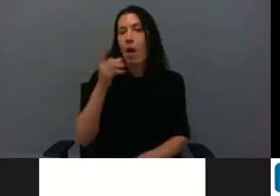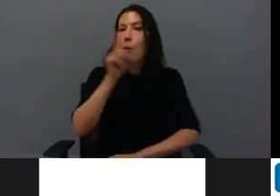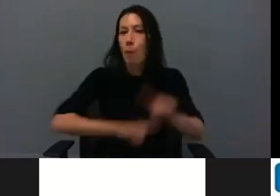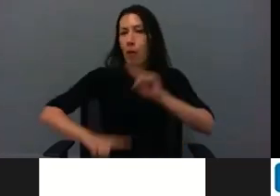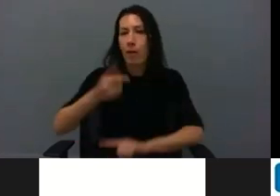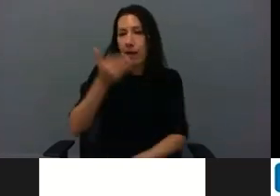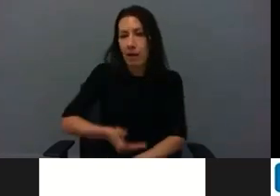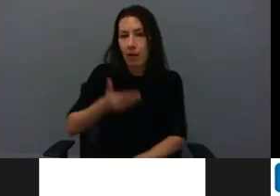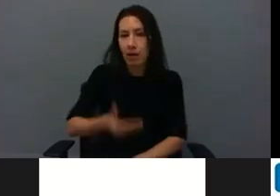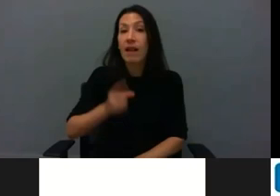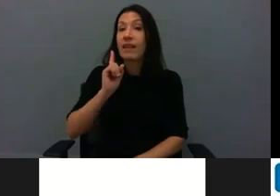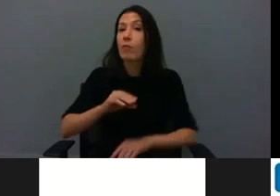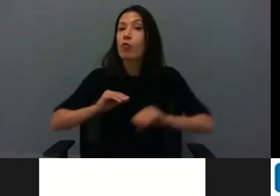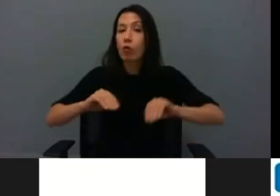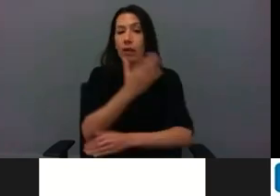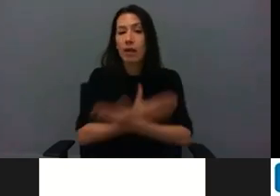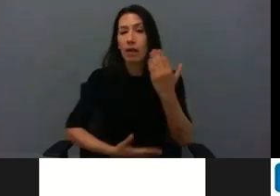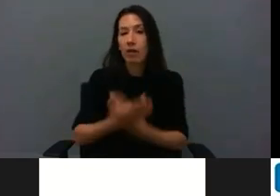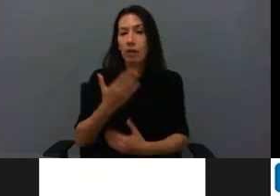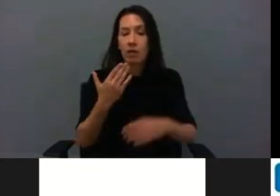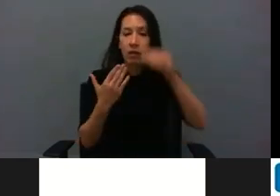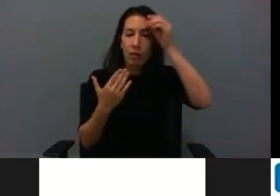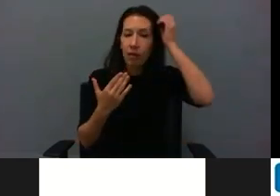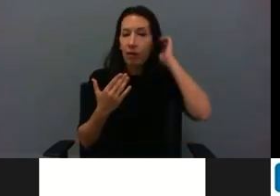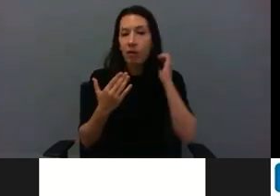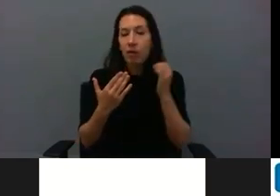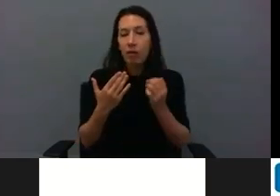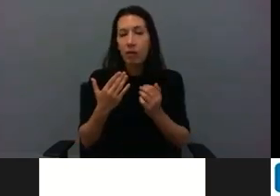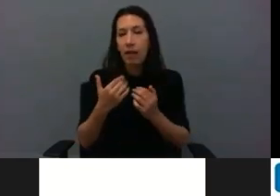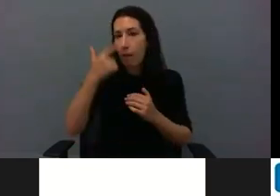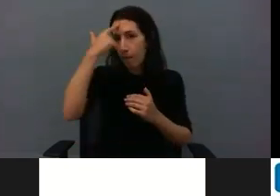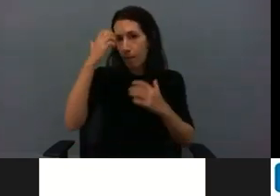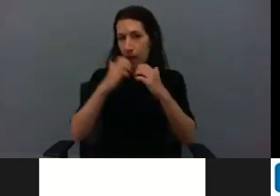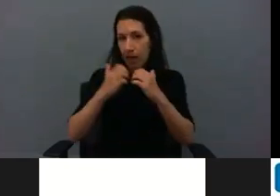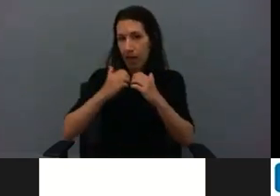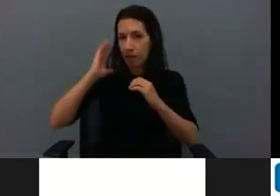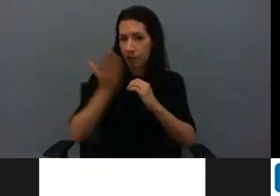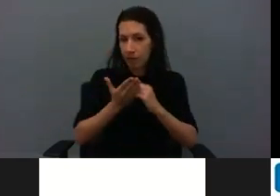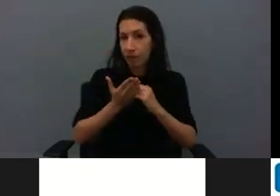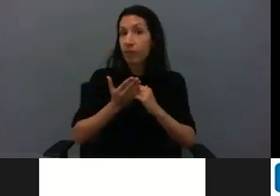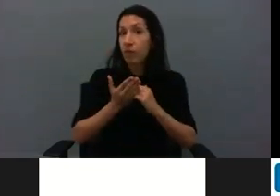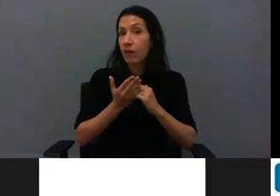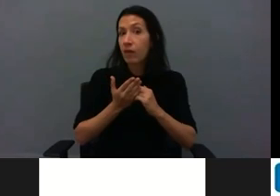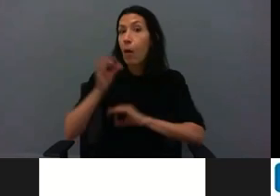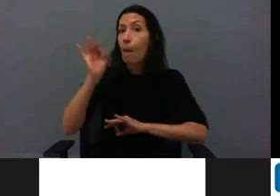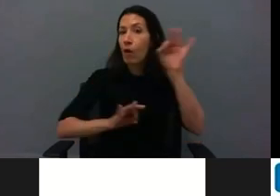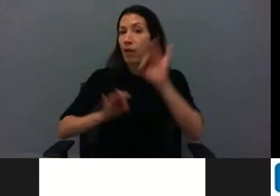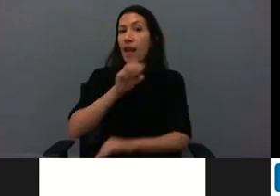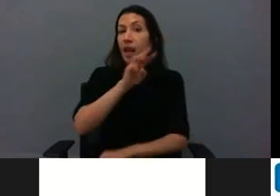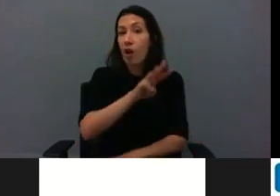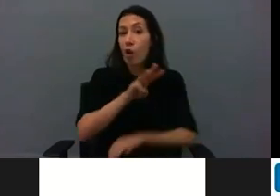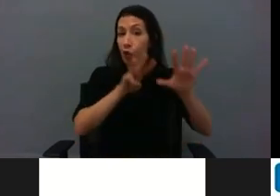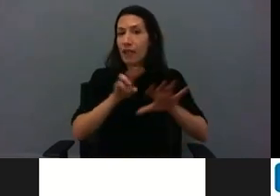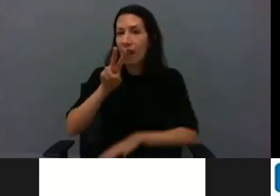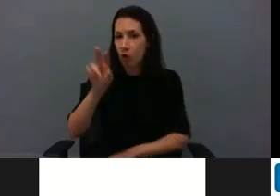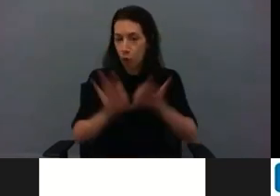Tiene una discapacidad, bueno, se le diagnosticó parálisis cerebral, una discapacidad del 82%